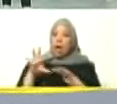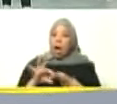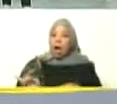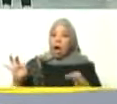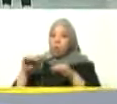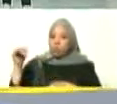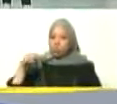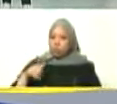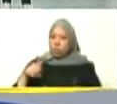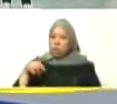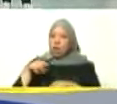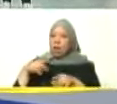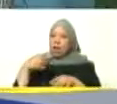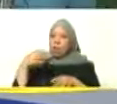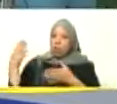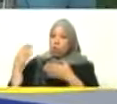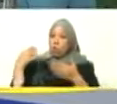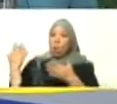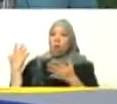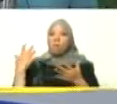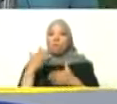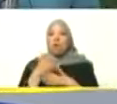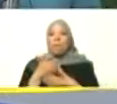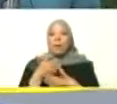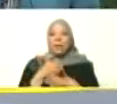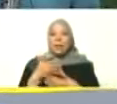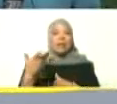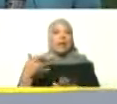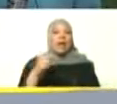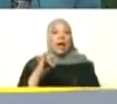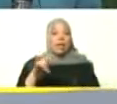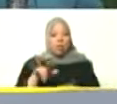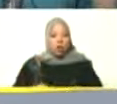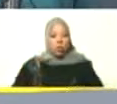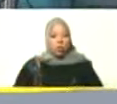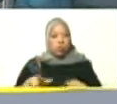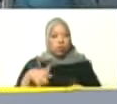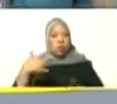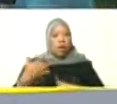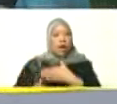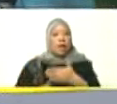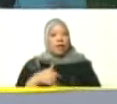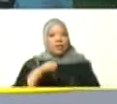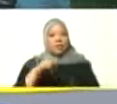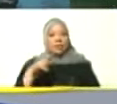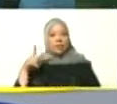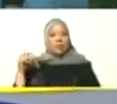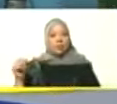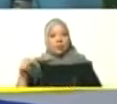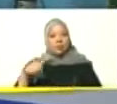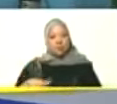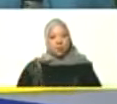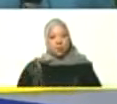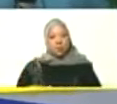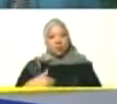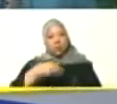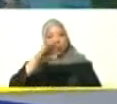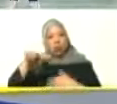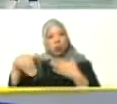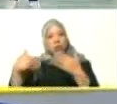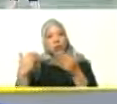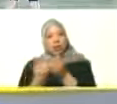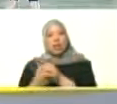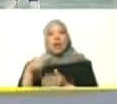estás descubriendo sobre el terreno. Y hablando sobre el terreno, nos vamos desde Montalbán